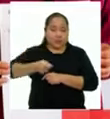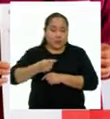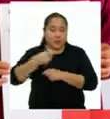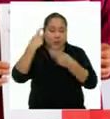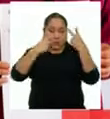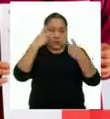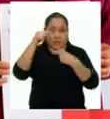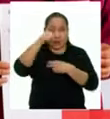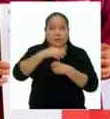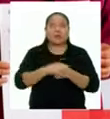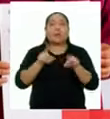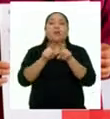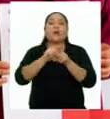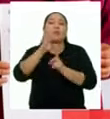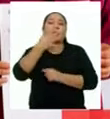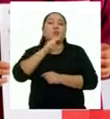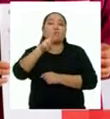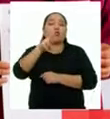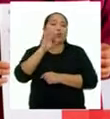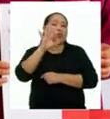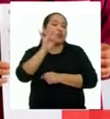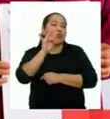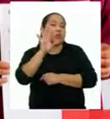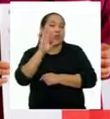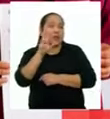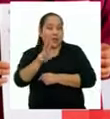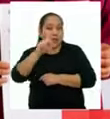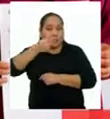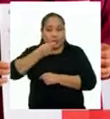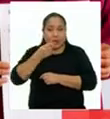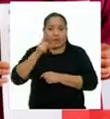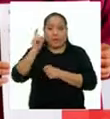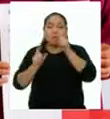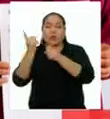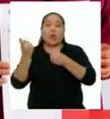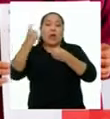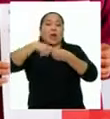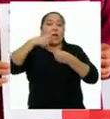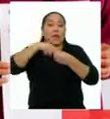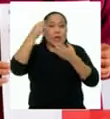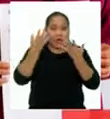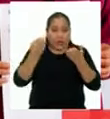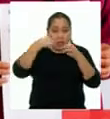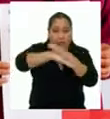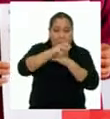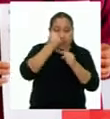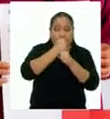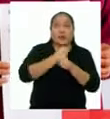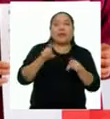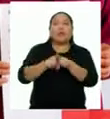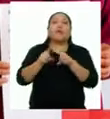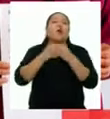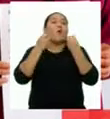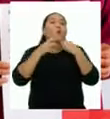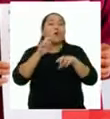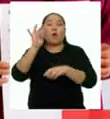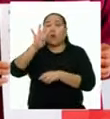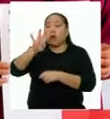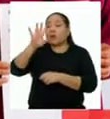cerca de 283.000 postulaciones en la Bolsa de Trabajo. También la posibilidad de ofrecer 45 cursos